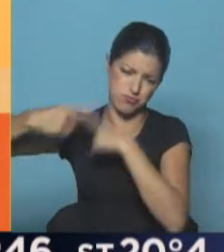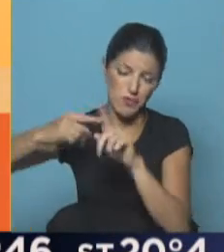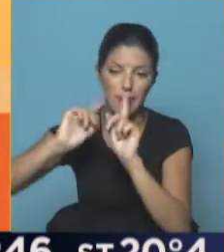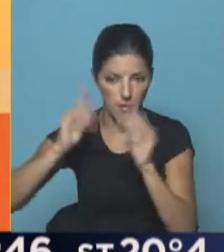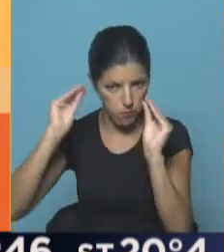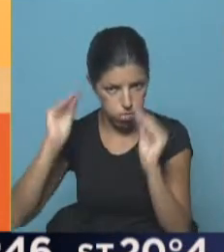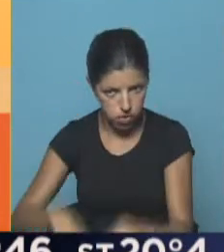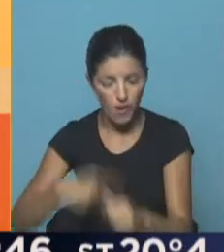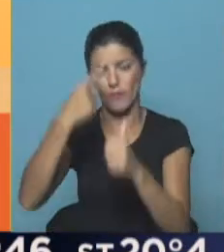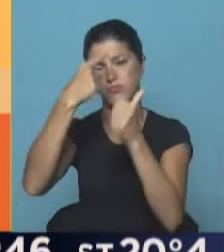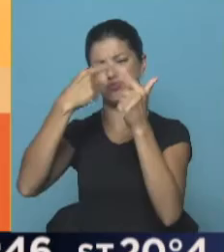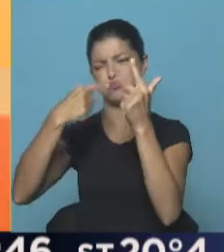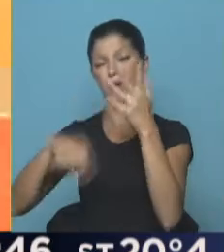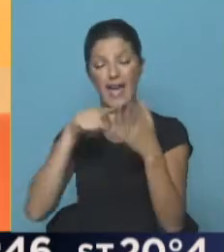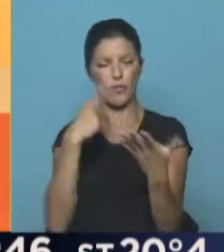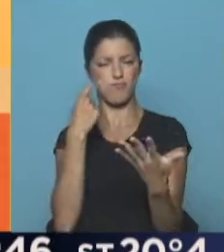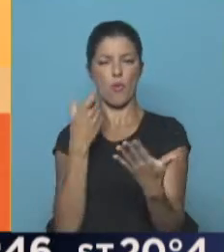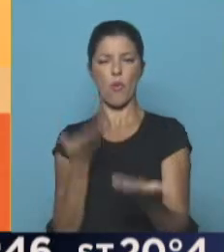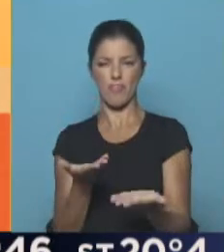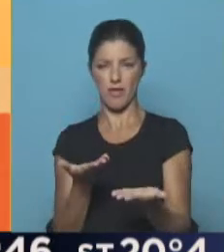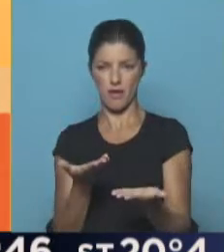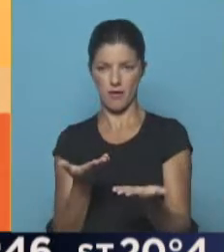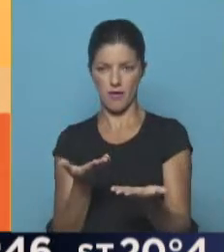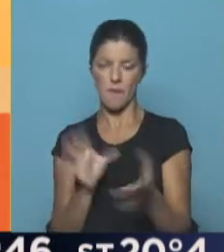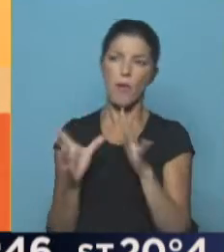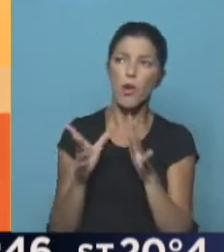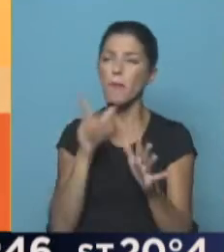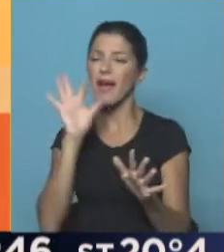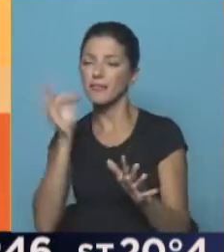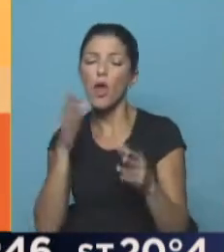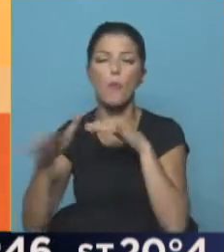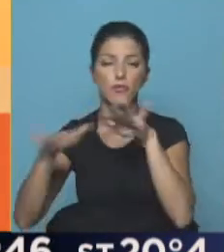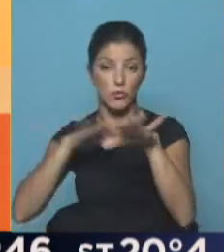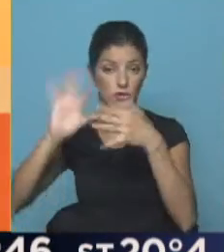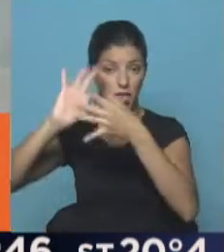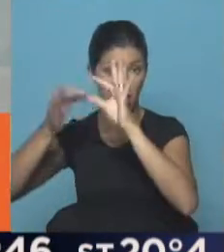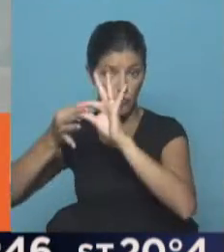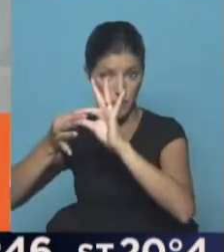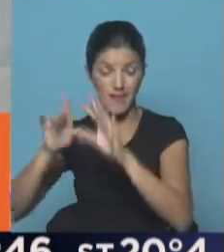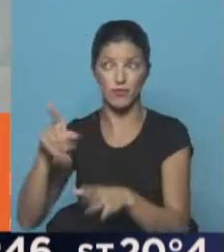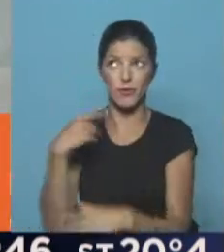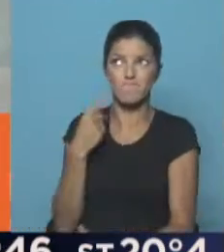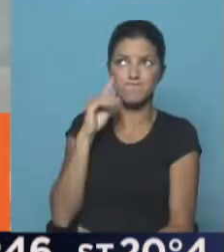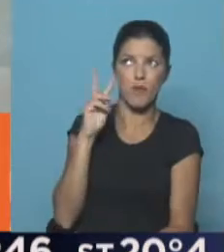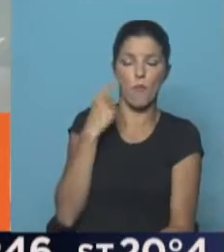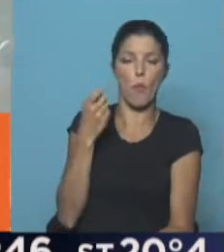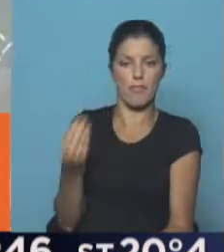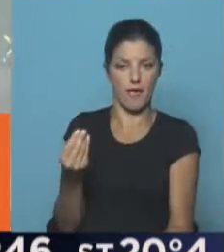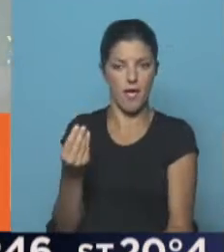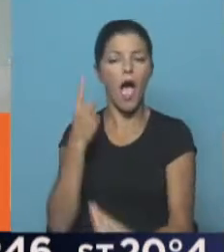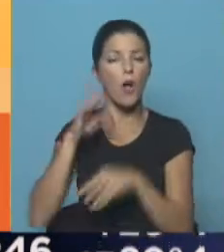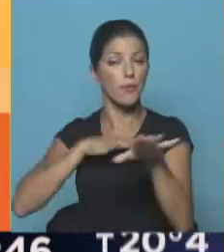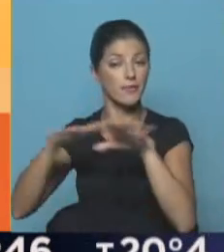da al menos la posibilidad de un diagnóstico, y el diagnóstico es algo está pasando evidentemente, y